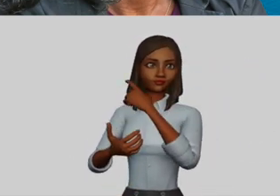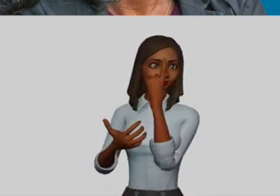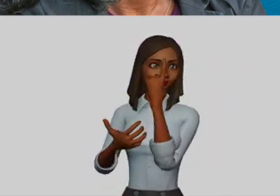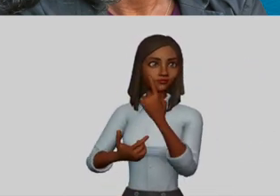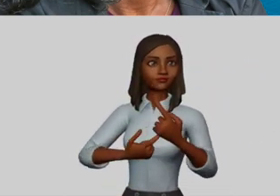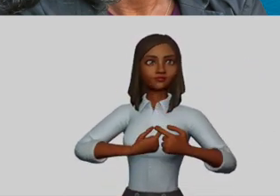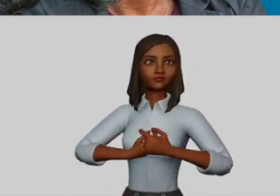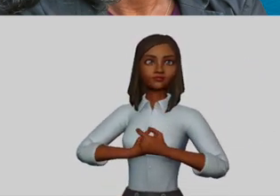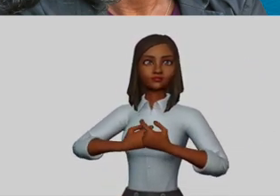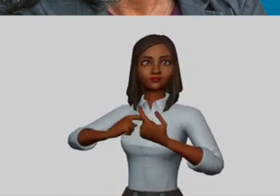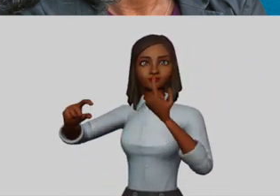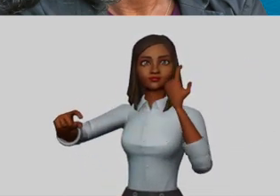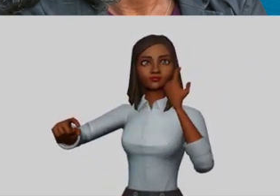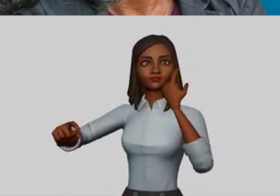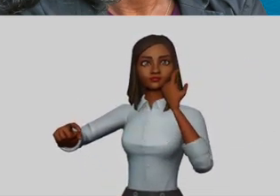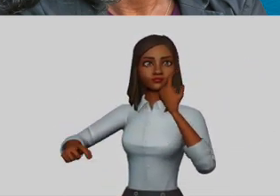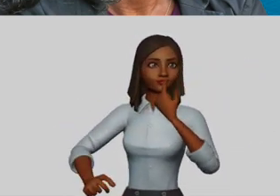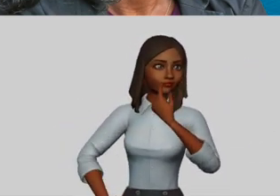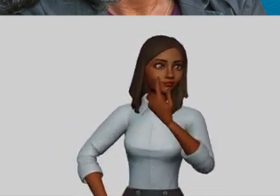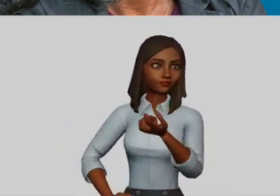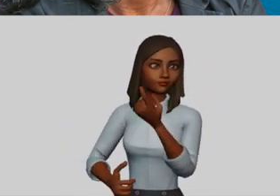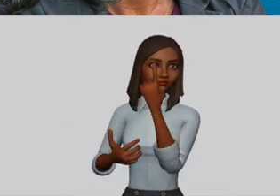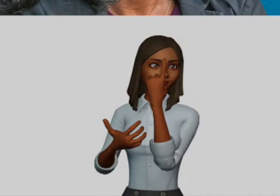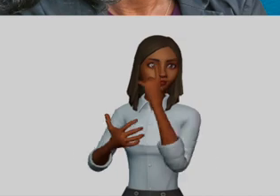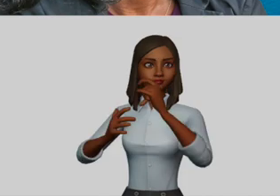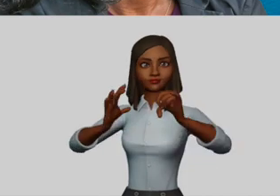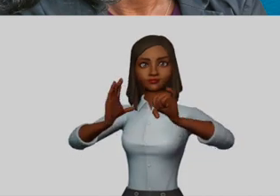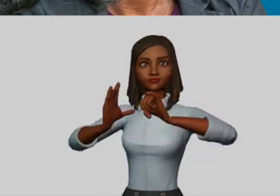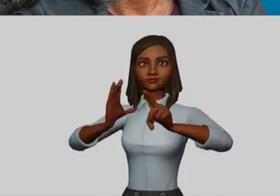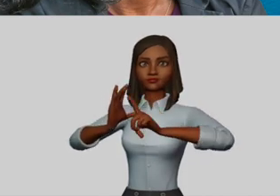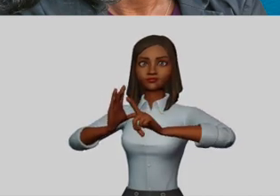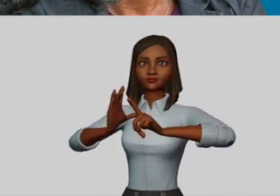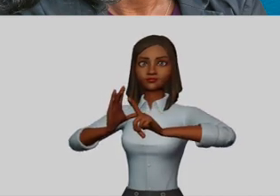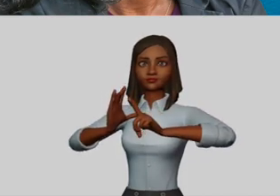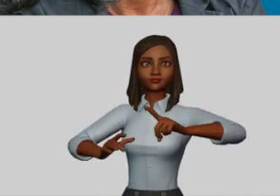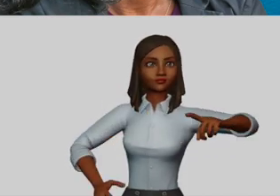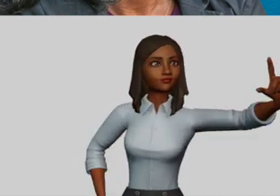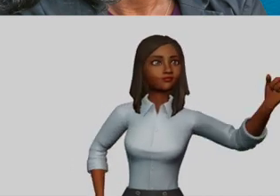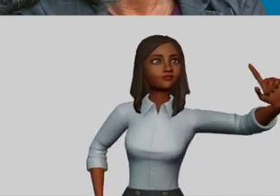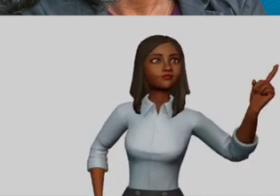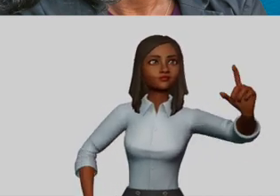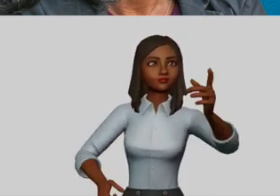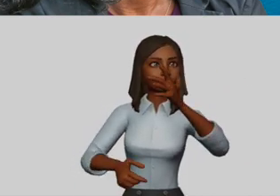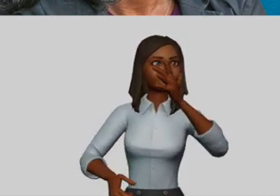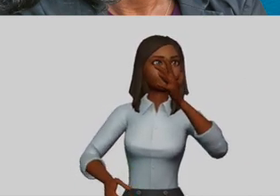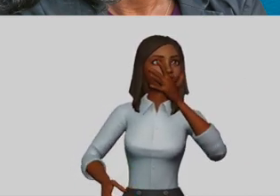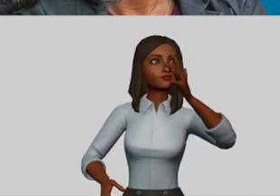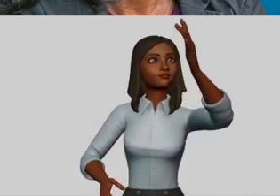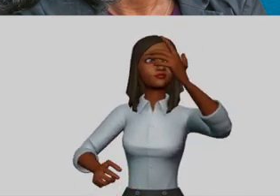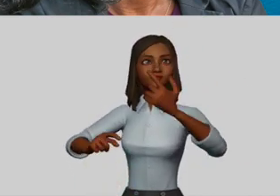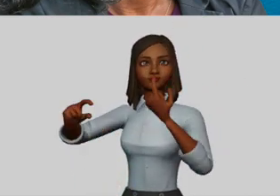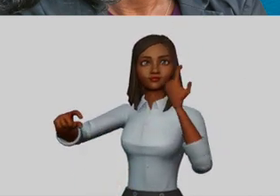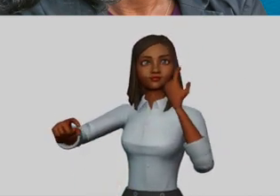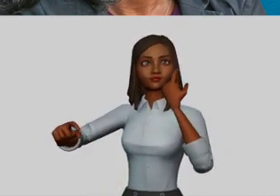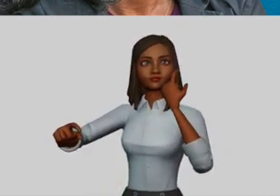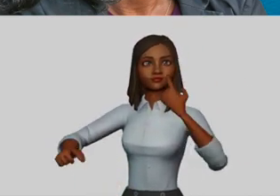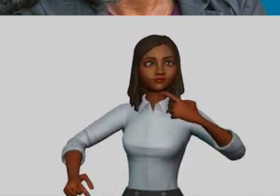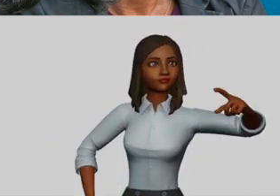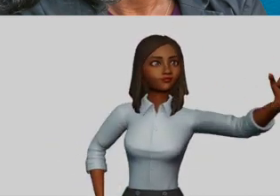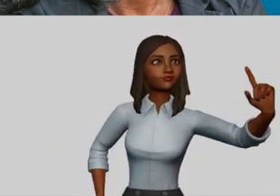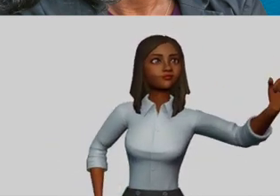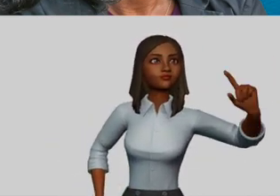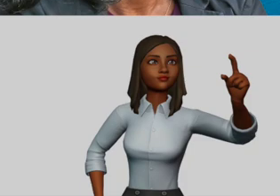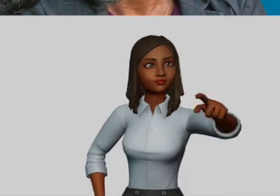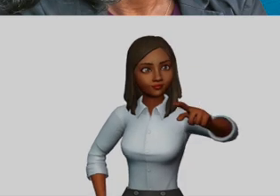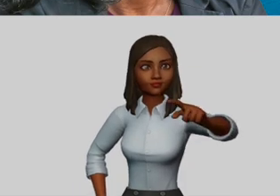me di cuenta que lo que yo he estado soñando desde chiquita no es un sueño, ¿verdad? Que la vida dura no es todo lo que hay en la vida, uh-huh. Un